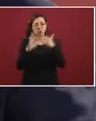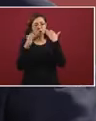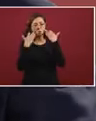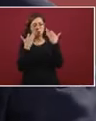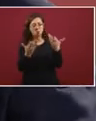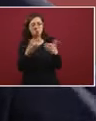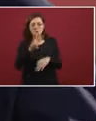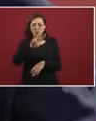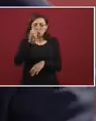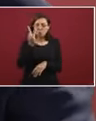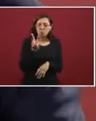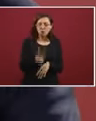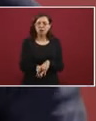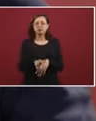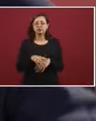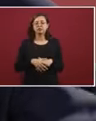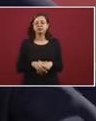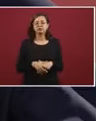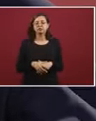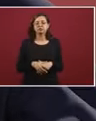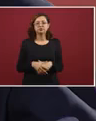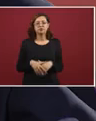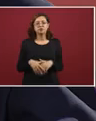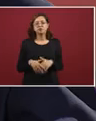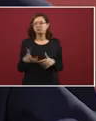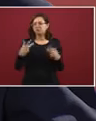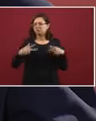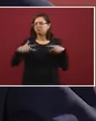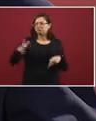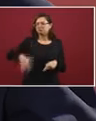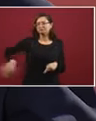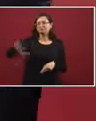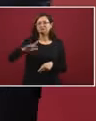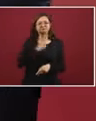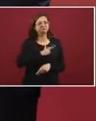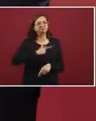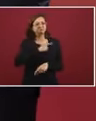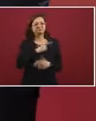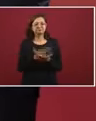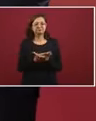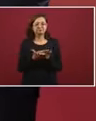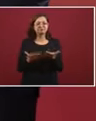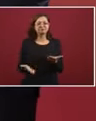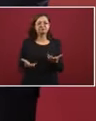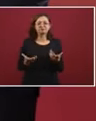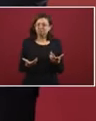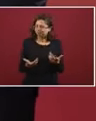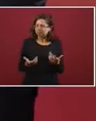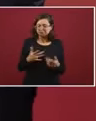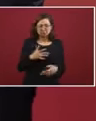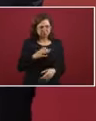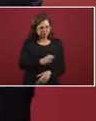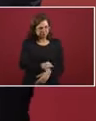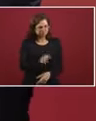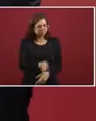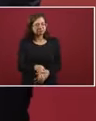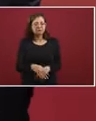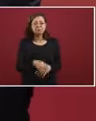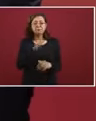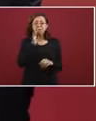un éxito que ha sido validado por la ciudadanía y que hoy cuentan con un arraigo entre la propia ciudadanía.